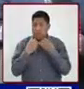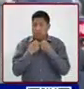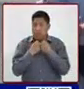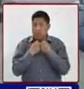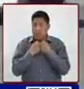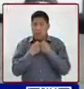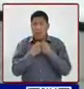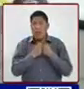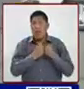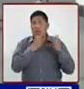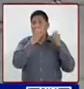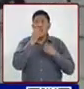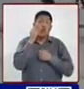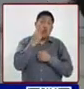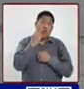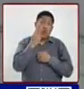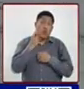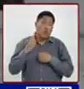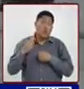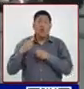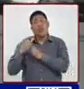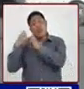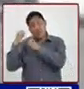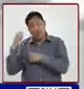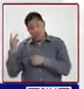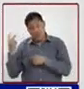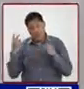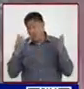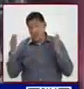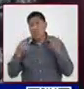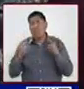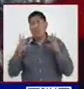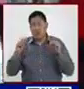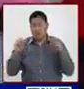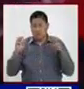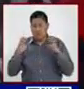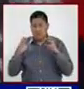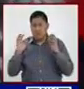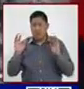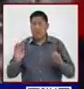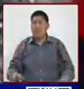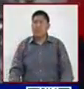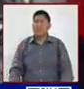de la coca que están afiliados acá en Villa Fátima de Depoca.